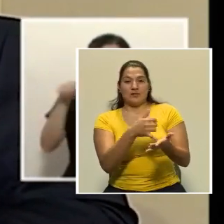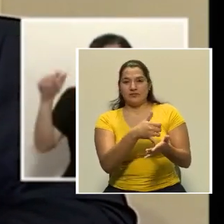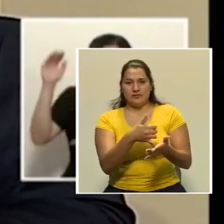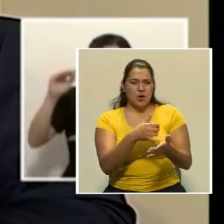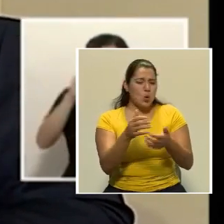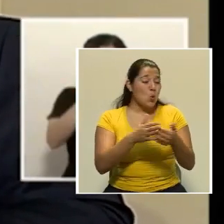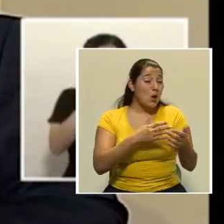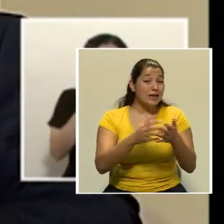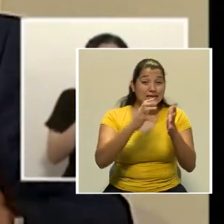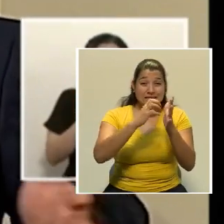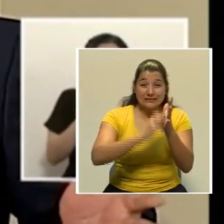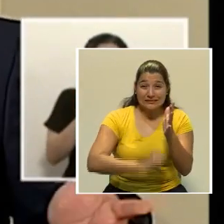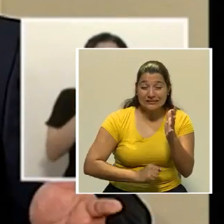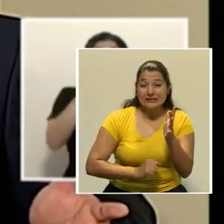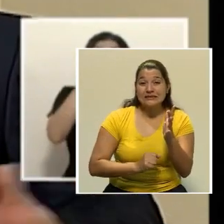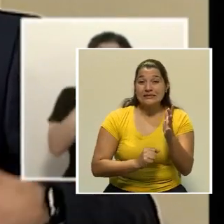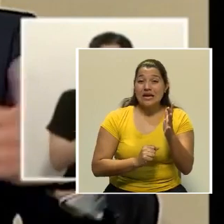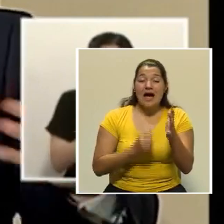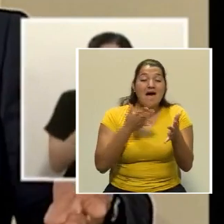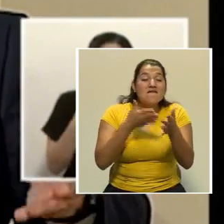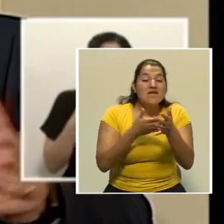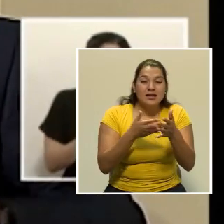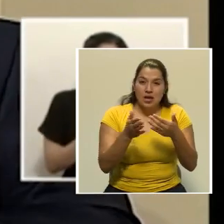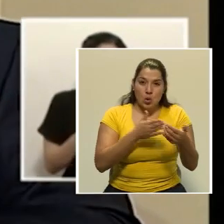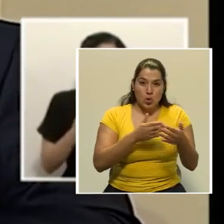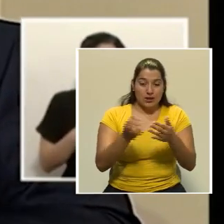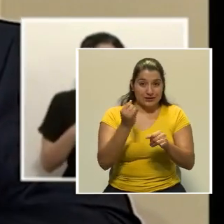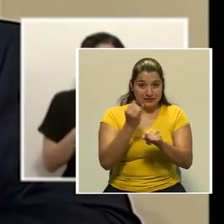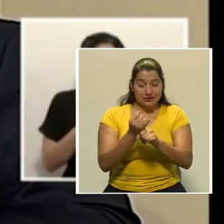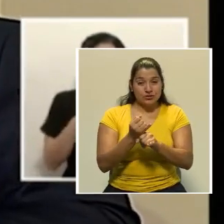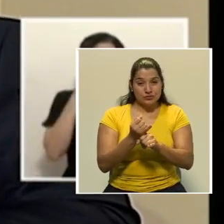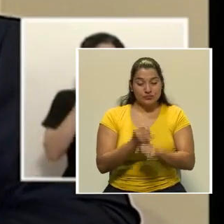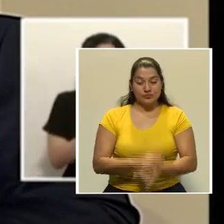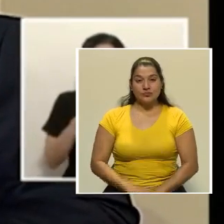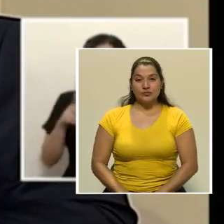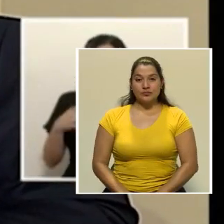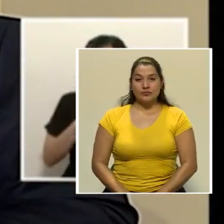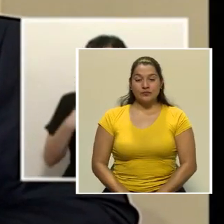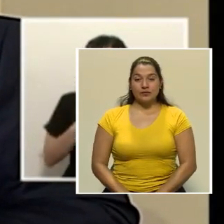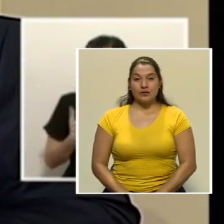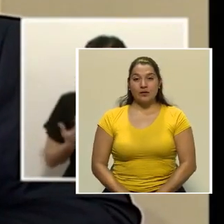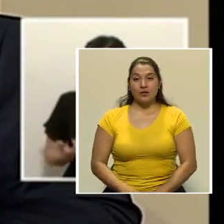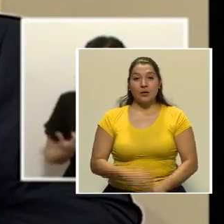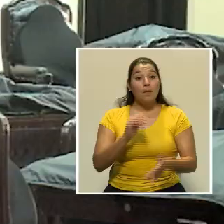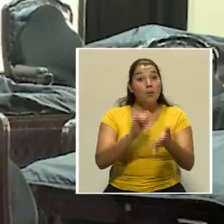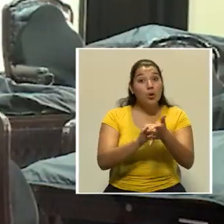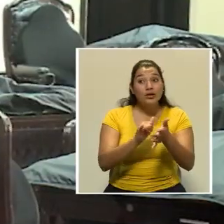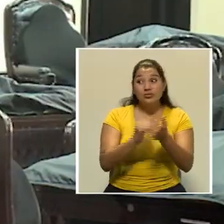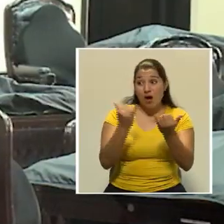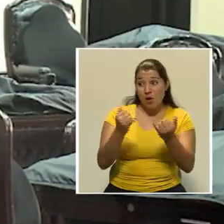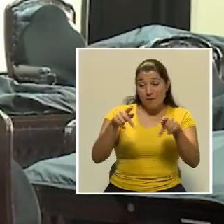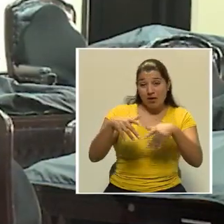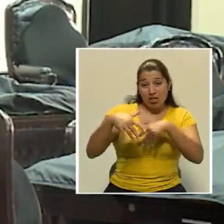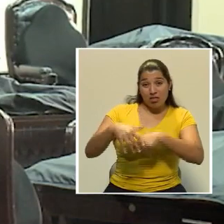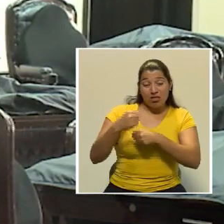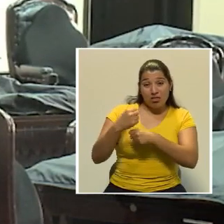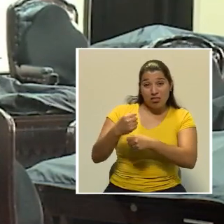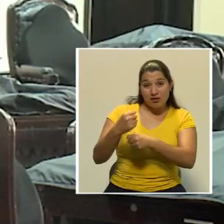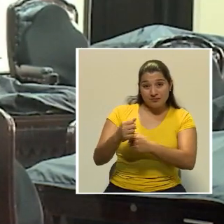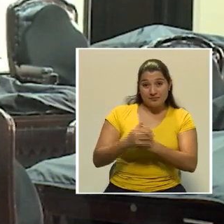cualquier corte toca algo sensible y por eso también la gente que se manifiesta. Ya estamos en ese punto.